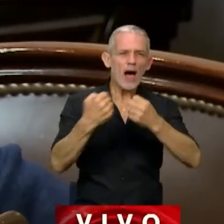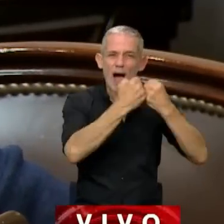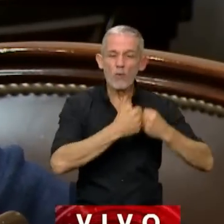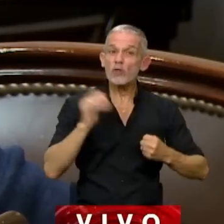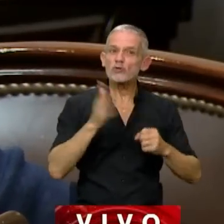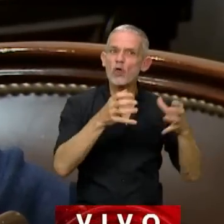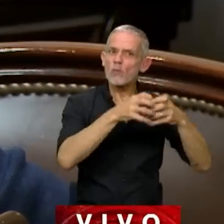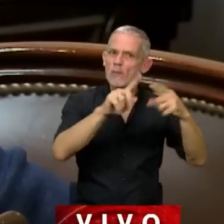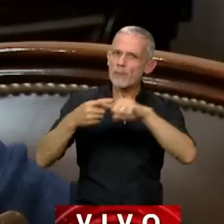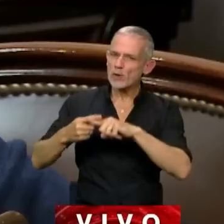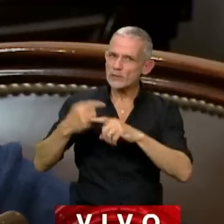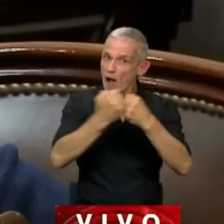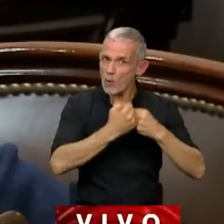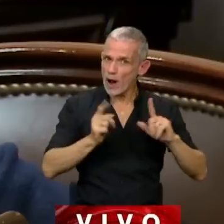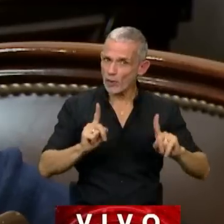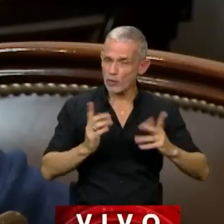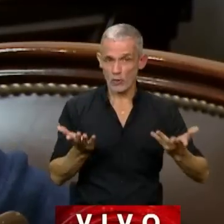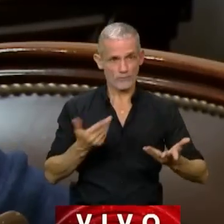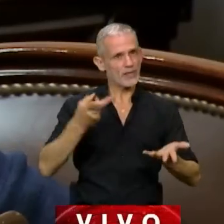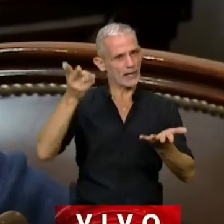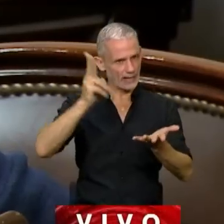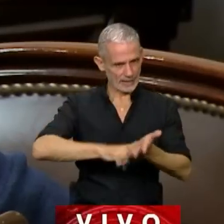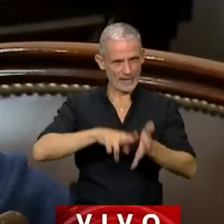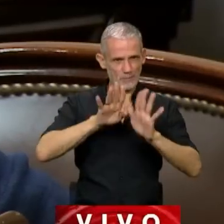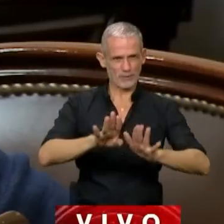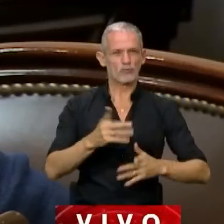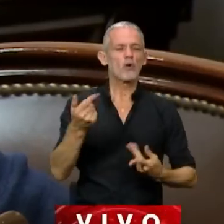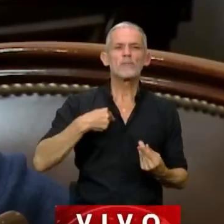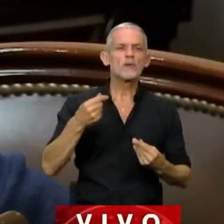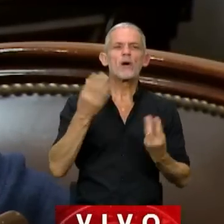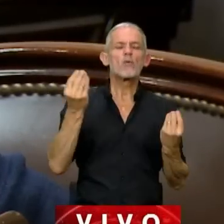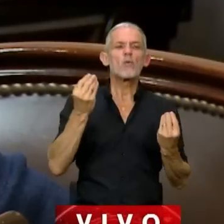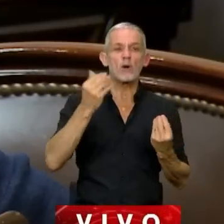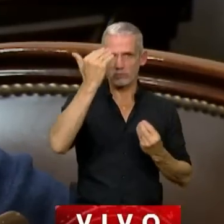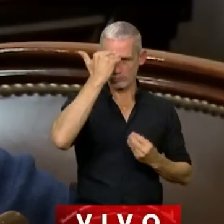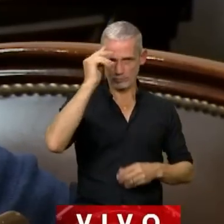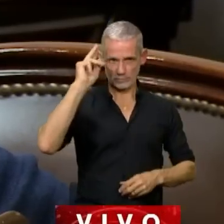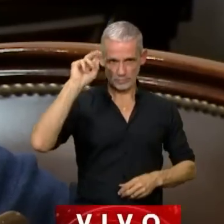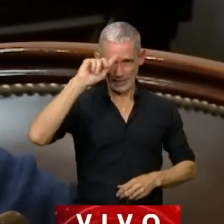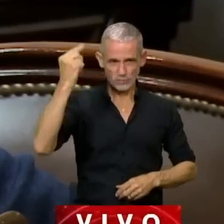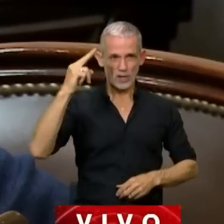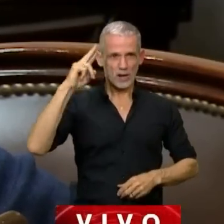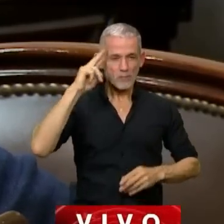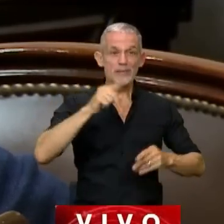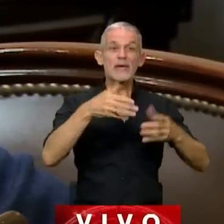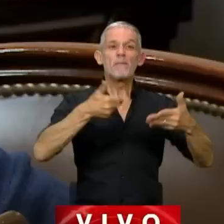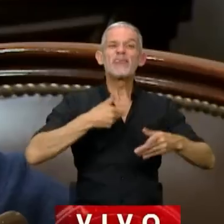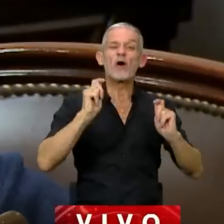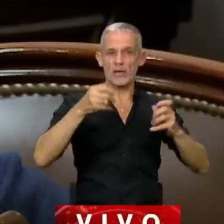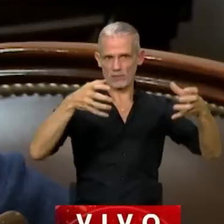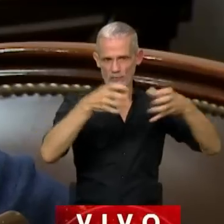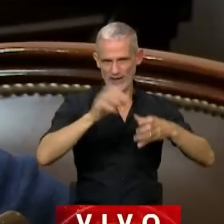todos los bloques. Y vuelvo a reiterar, señor presidente, lo hicimos a instancias del Frente de Todos.